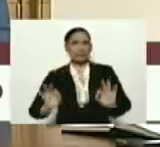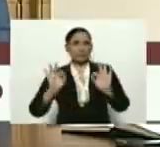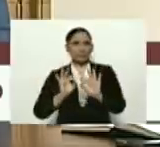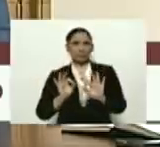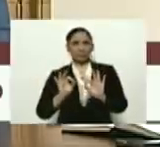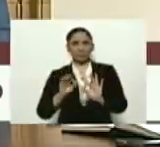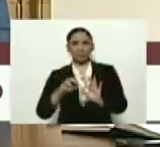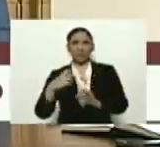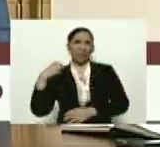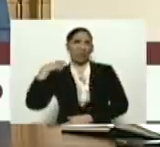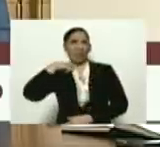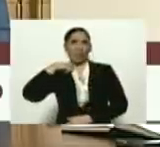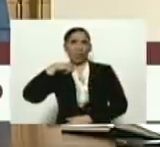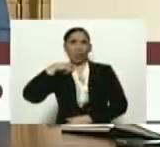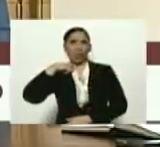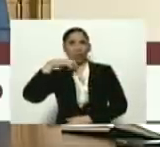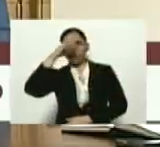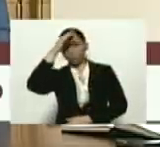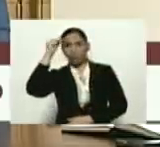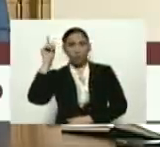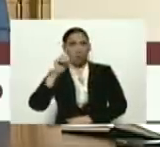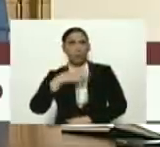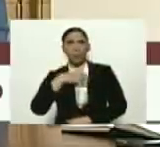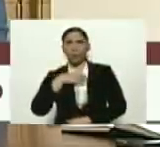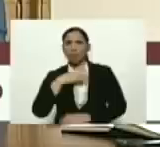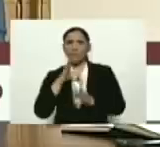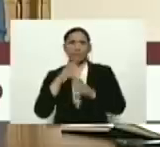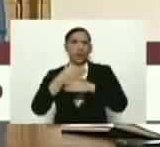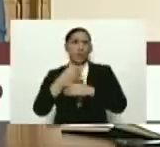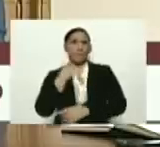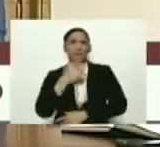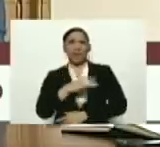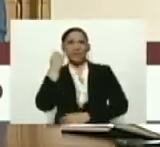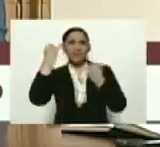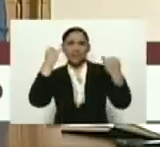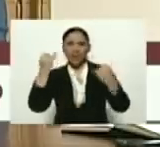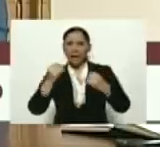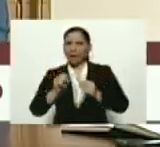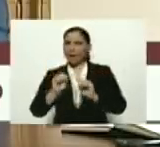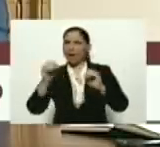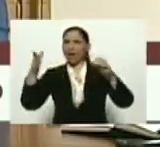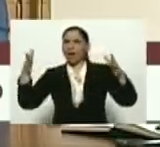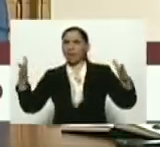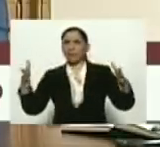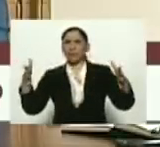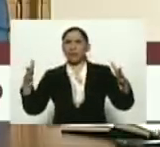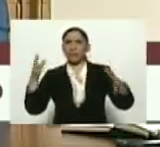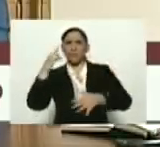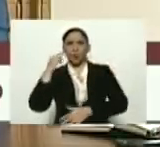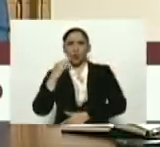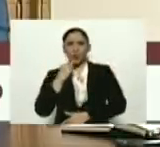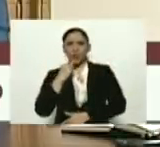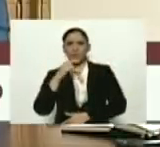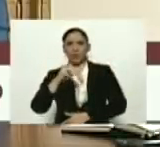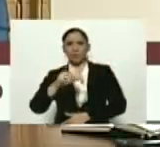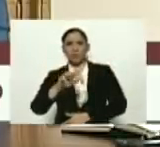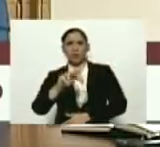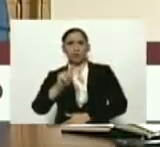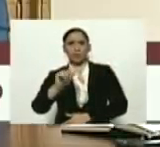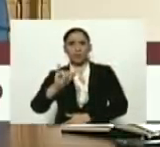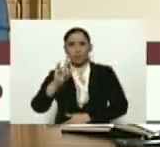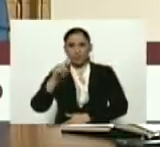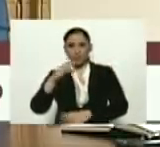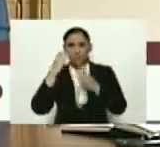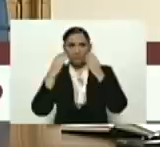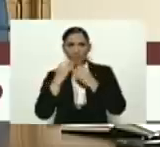la rodilla de Donald Trump podrá asfixiar y matar la idea maravillosa de Bolívar, de Martí, de Fidel,